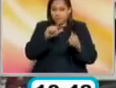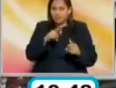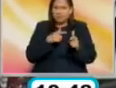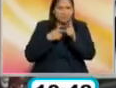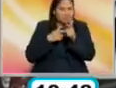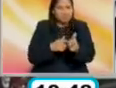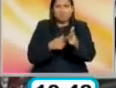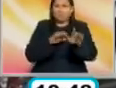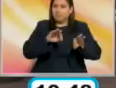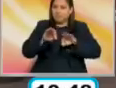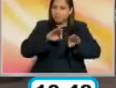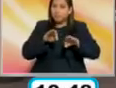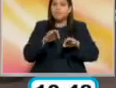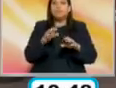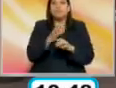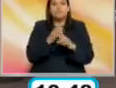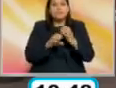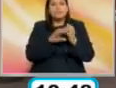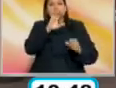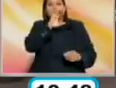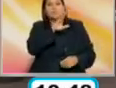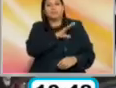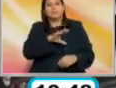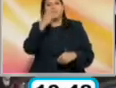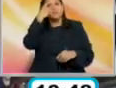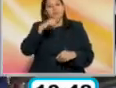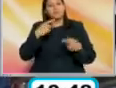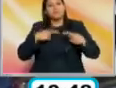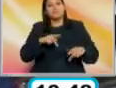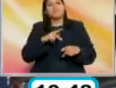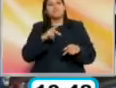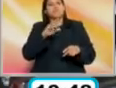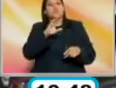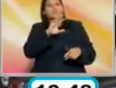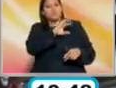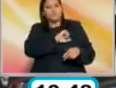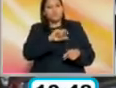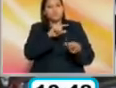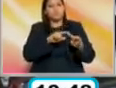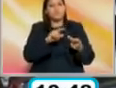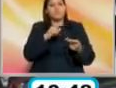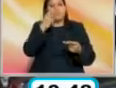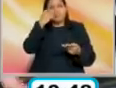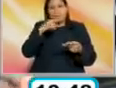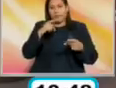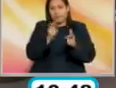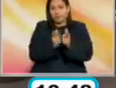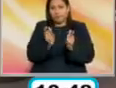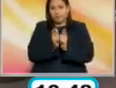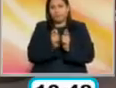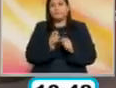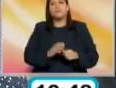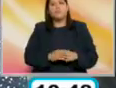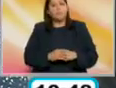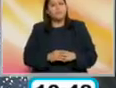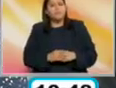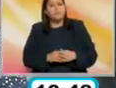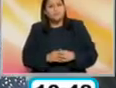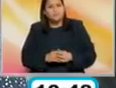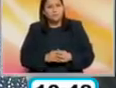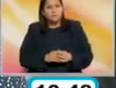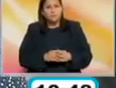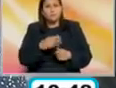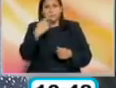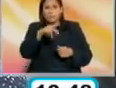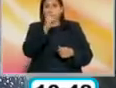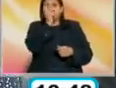todo. Hacerla en grande. Tenemos cosas increíbles para los fans y para todo el público de Arturo Jaimes y los cantantes. Fue un parteaguas donde